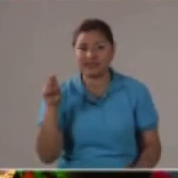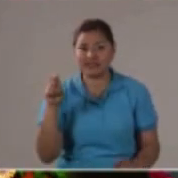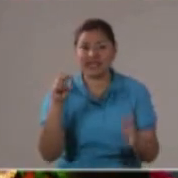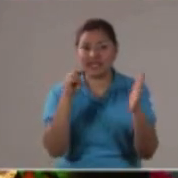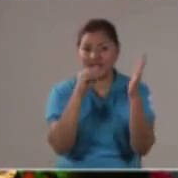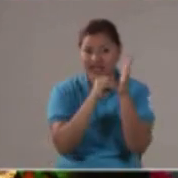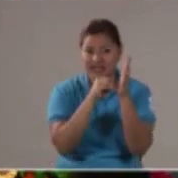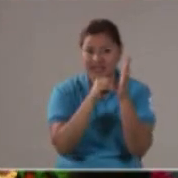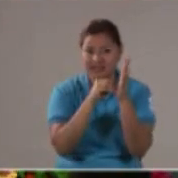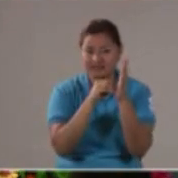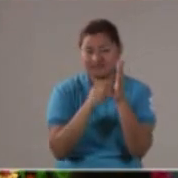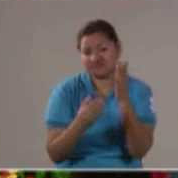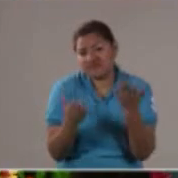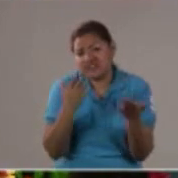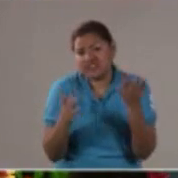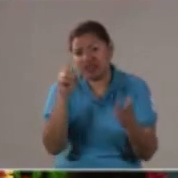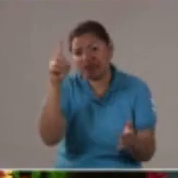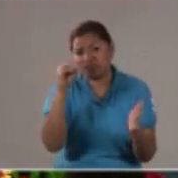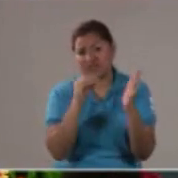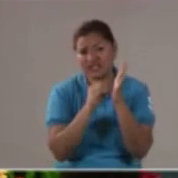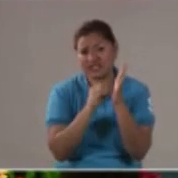o tal vez de a un quetzal.